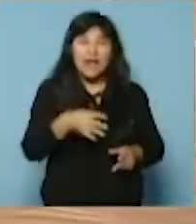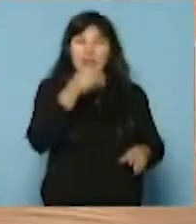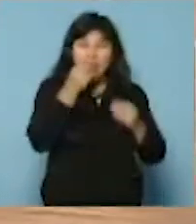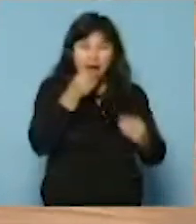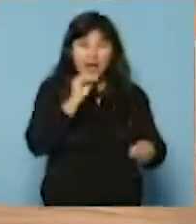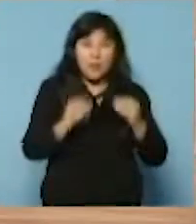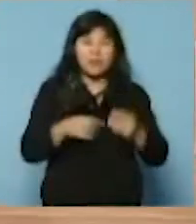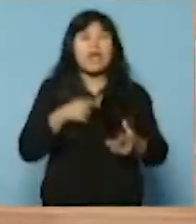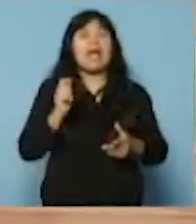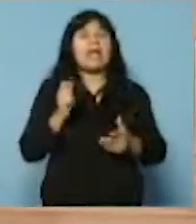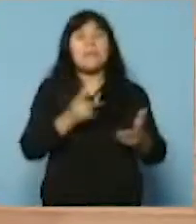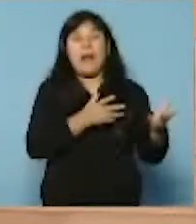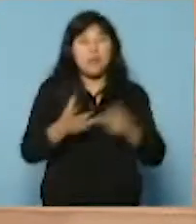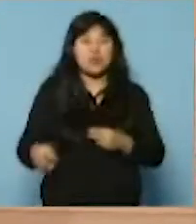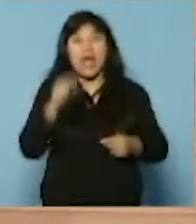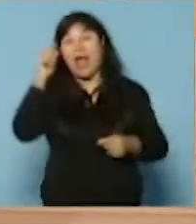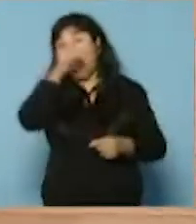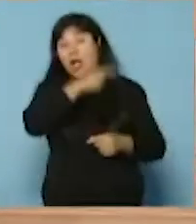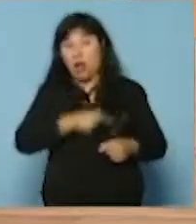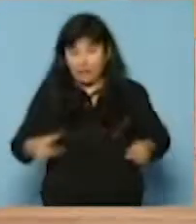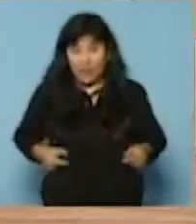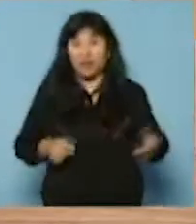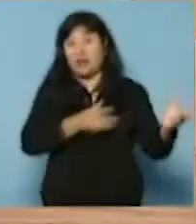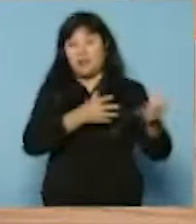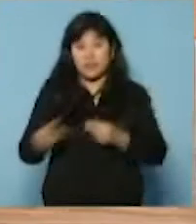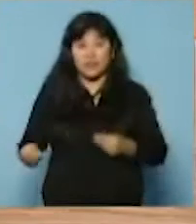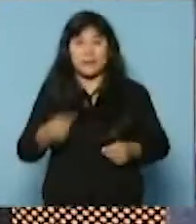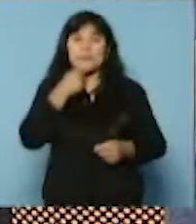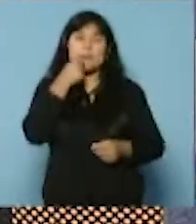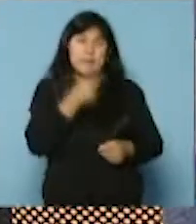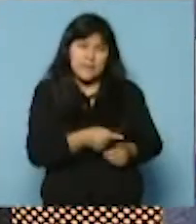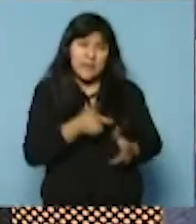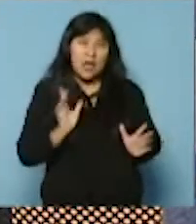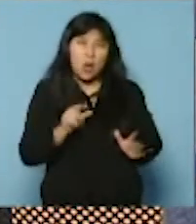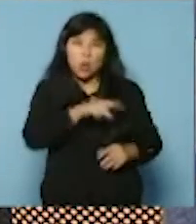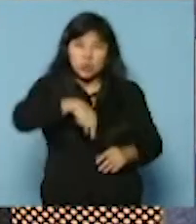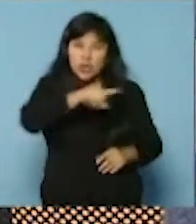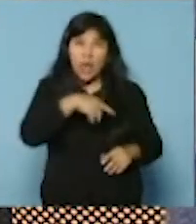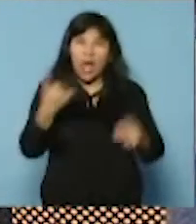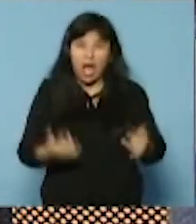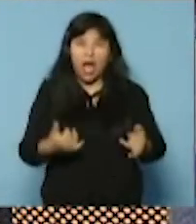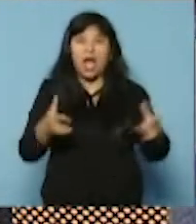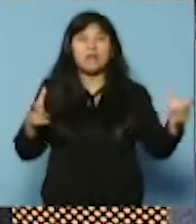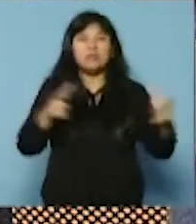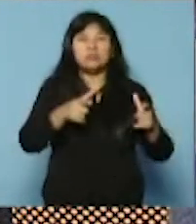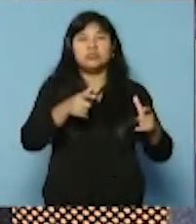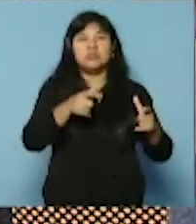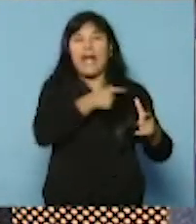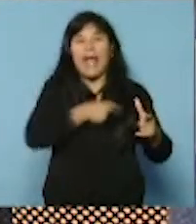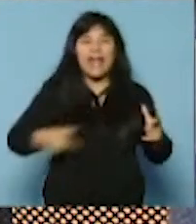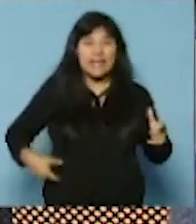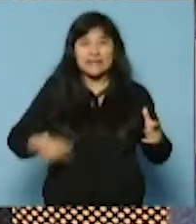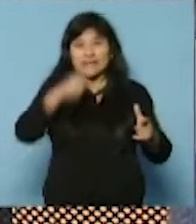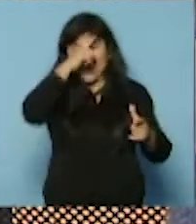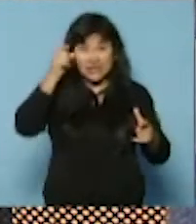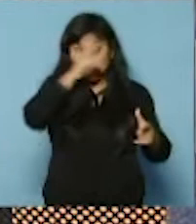tendría que acercarnos del gobierno reciben algún subsidio de nación en mi comedor nosotros tenemos almuerzo merienda y